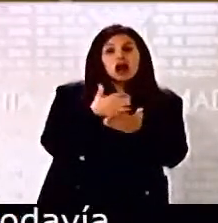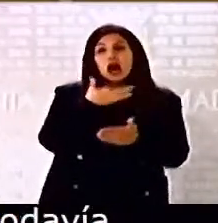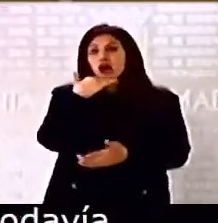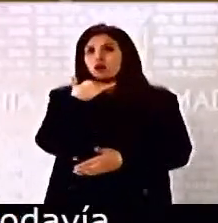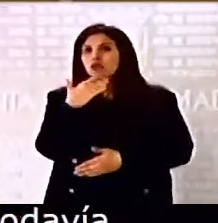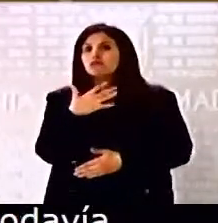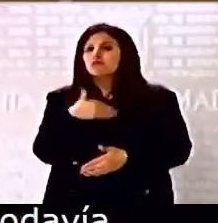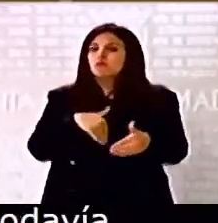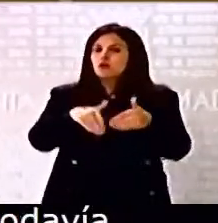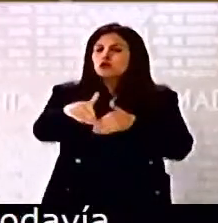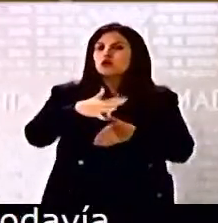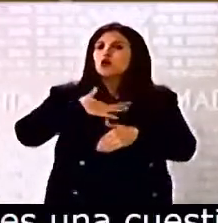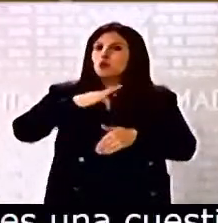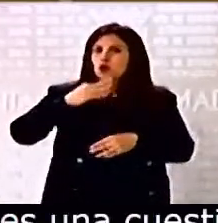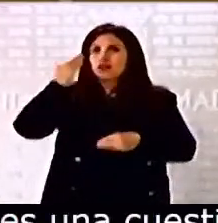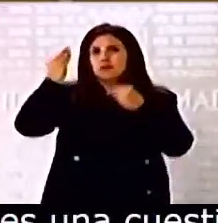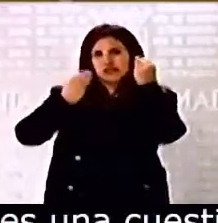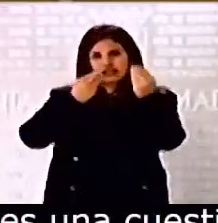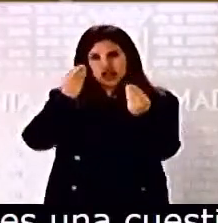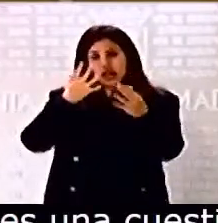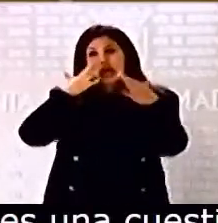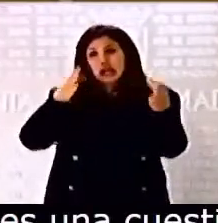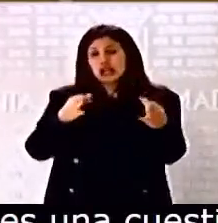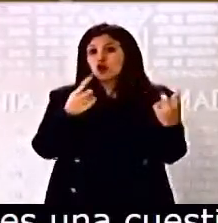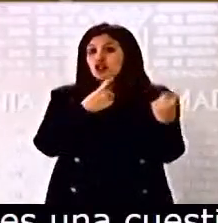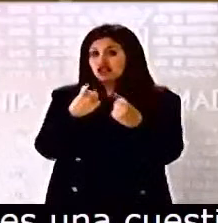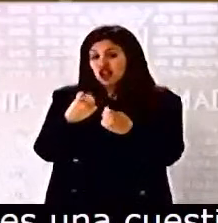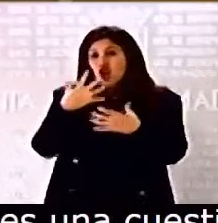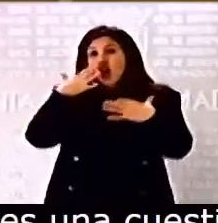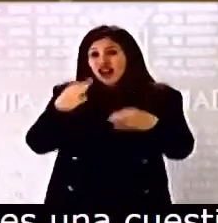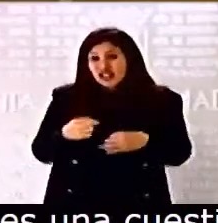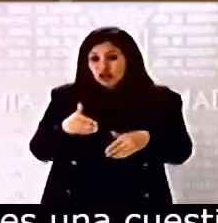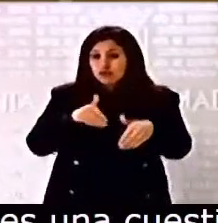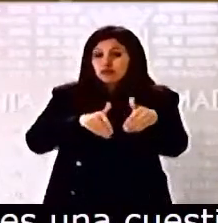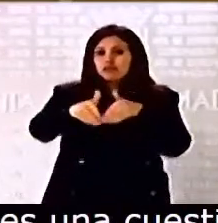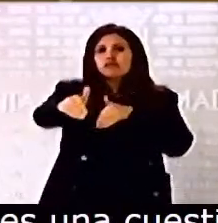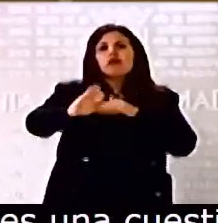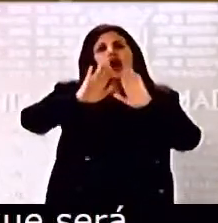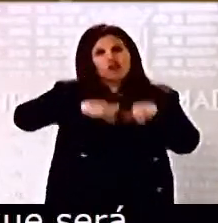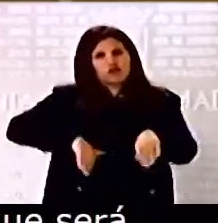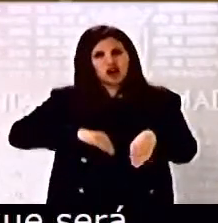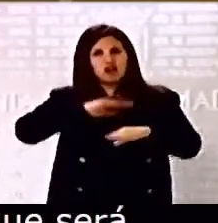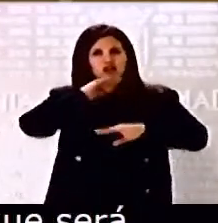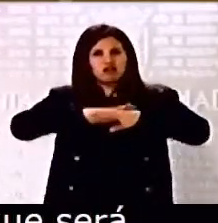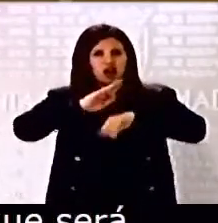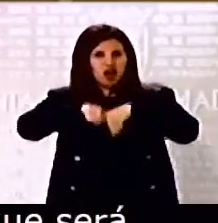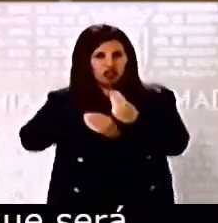Y que yo creo que será necesario y que yo creo que acabará imponiéndose sin duda ninguna.